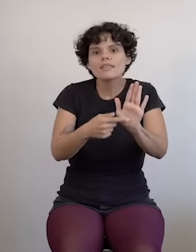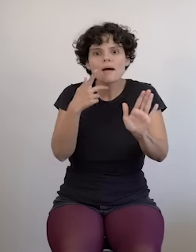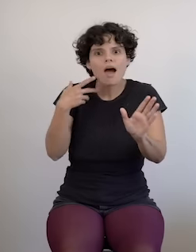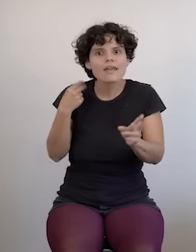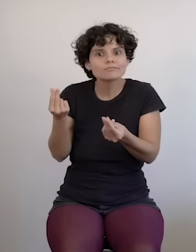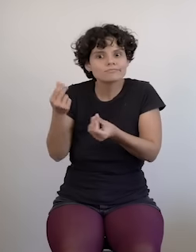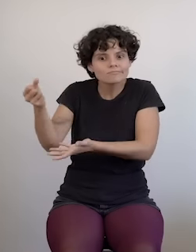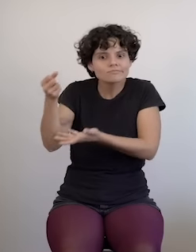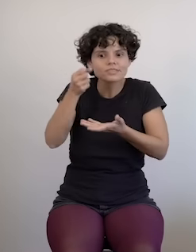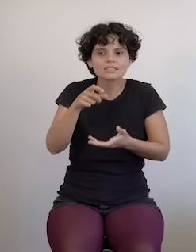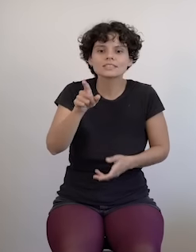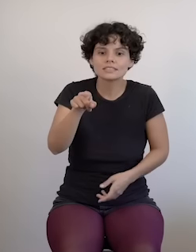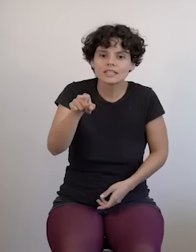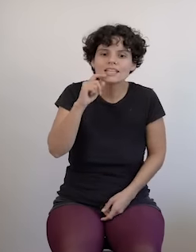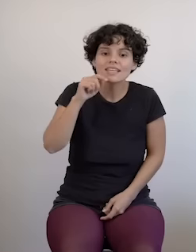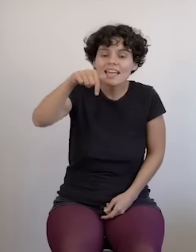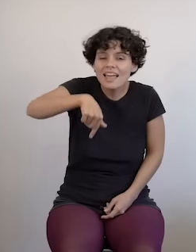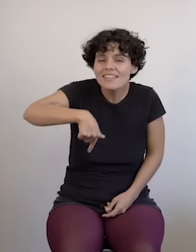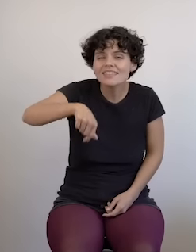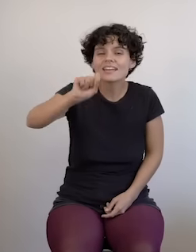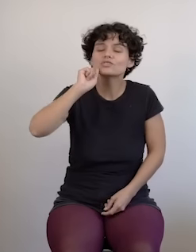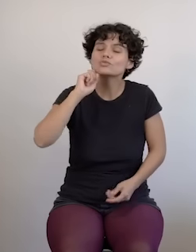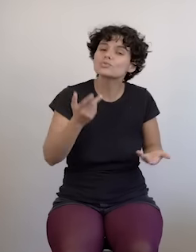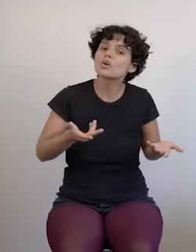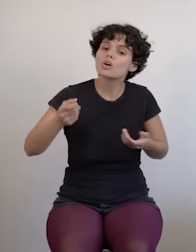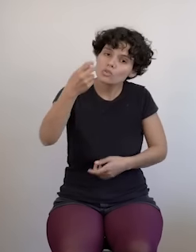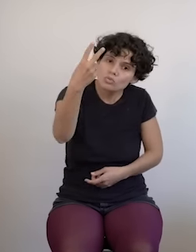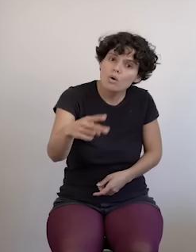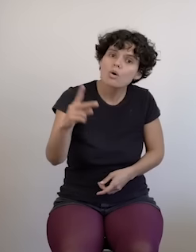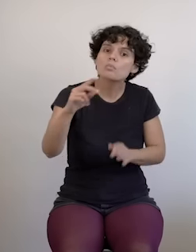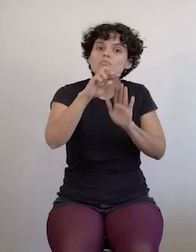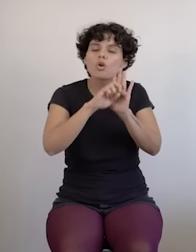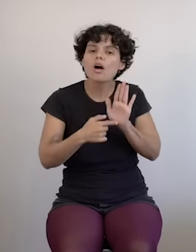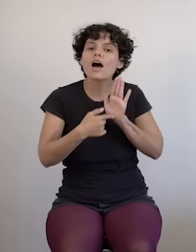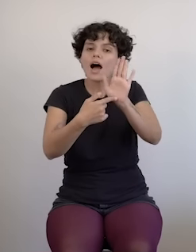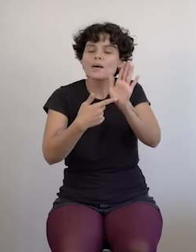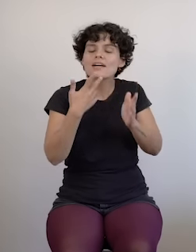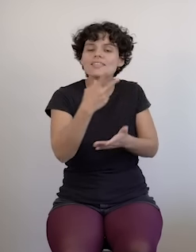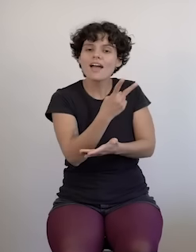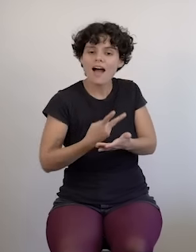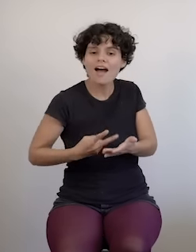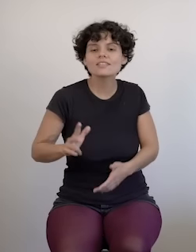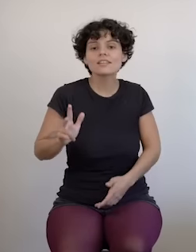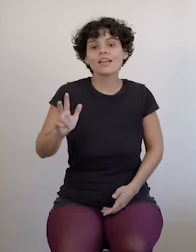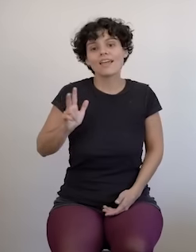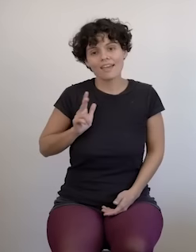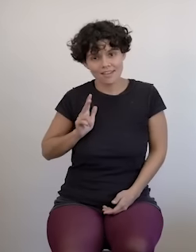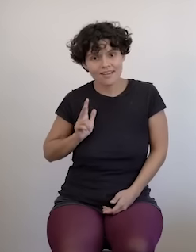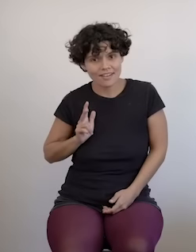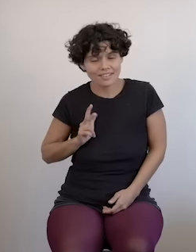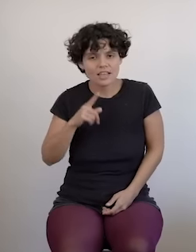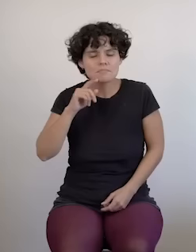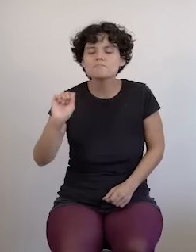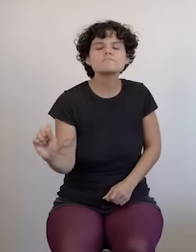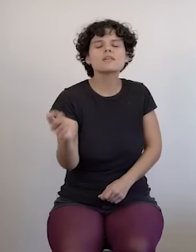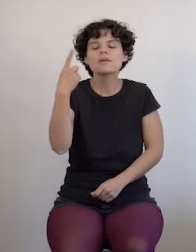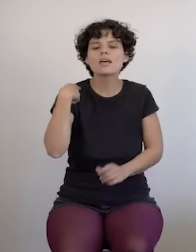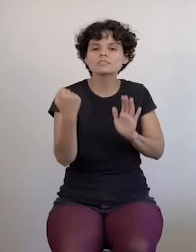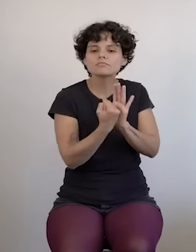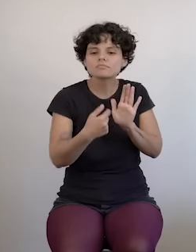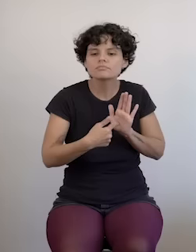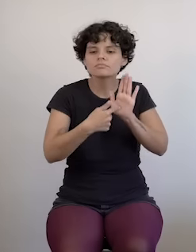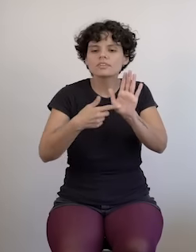Y este. Tu programa, el programa de Arte Elegante, entró nuestro primer auspiciador. ¿Te gustará esto? Sí. Nuestro